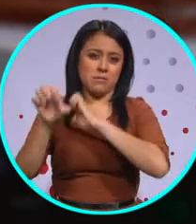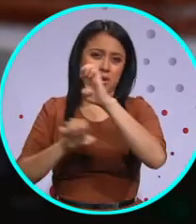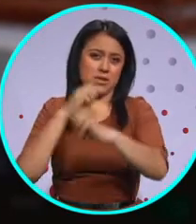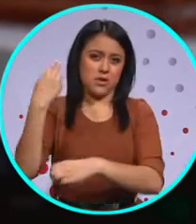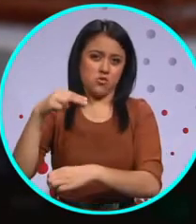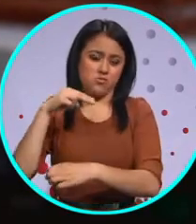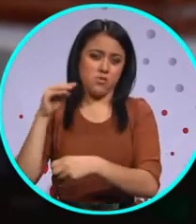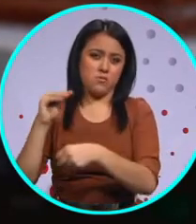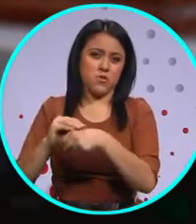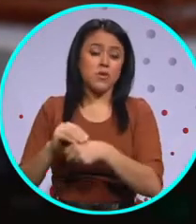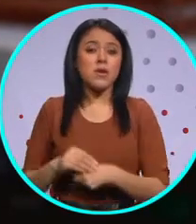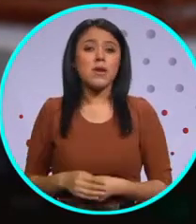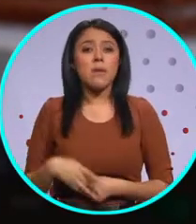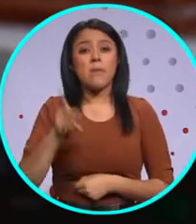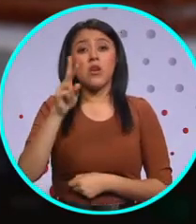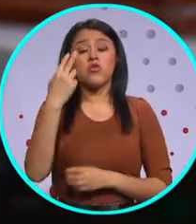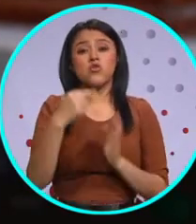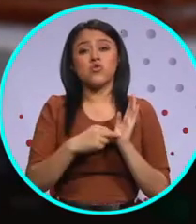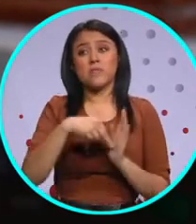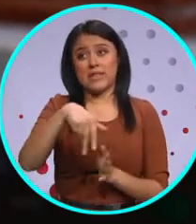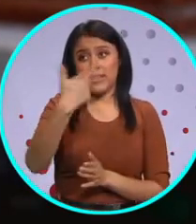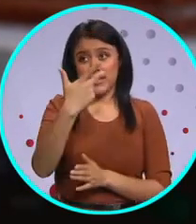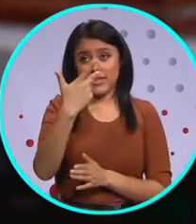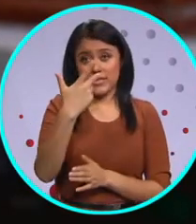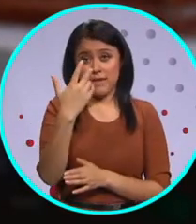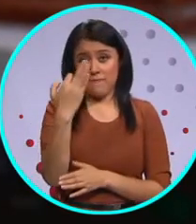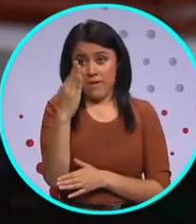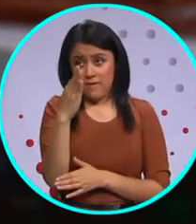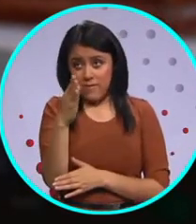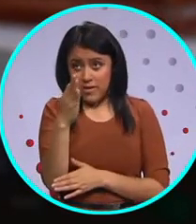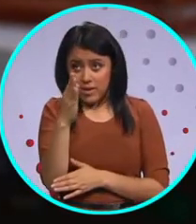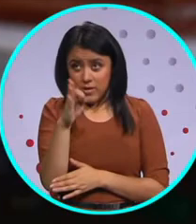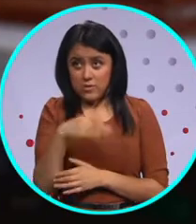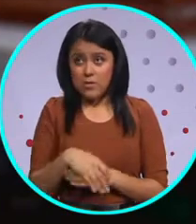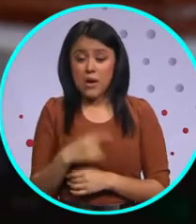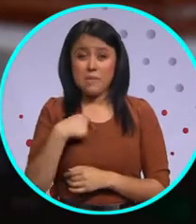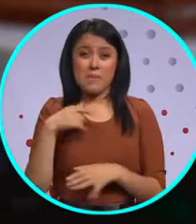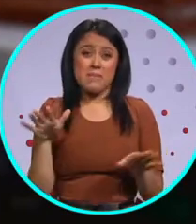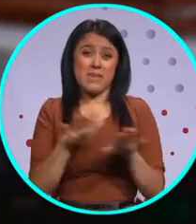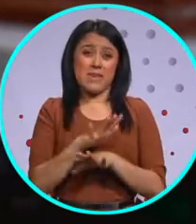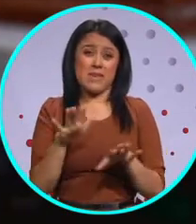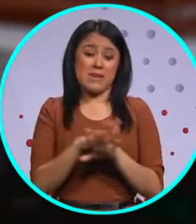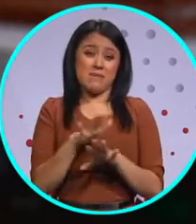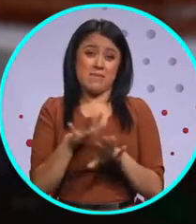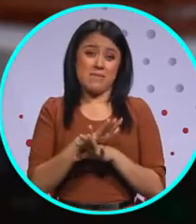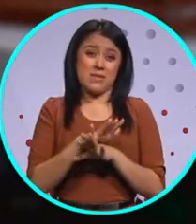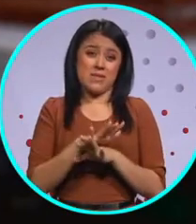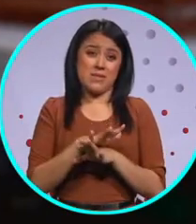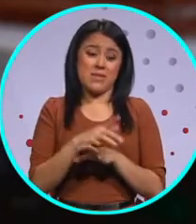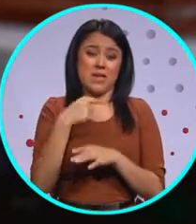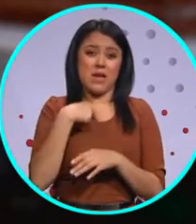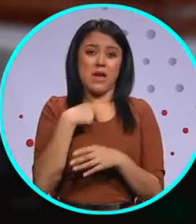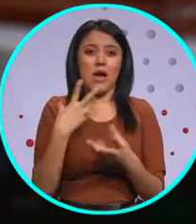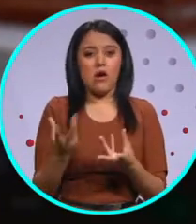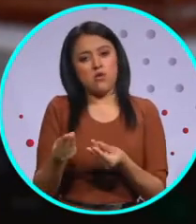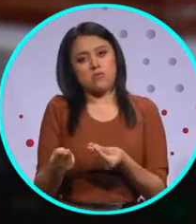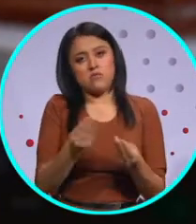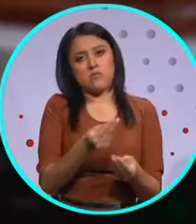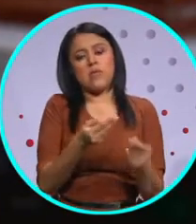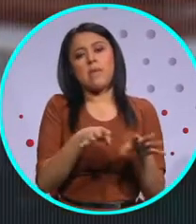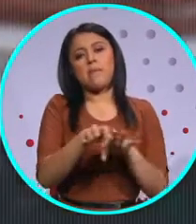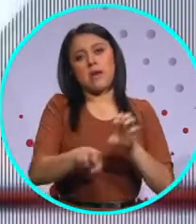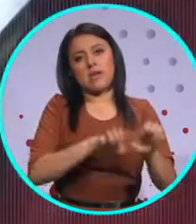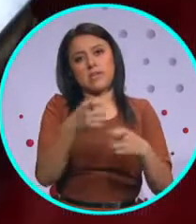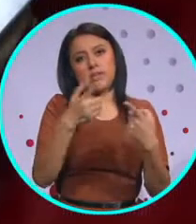y en el año del 2013 en el mes de febrero me cambian a excel productos otra otra